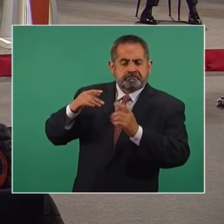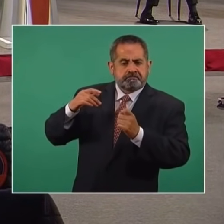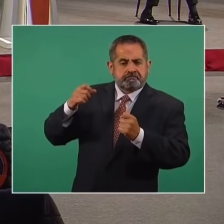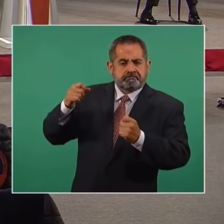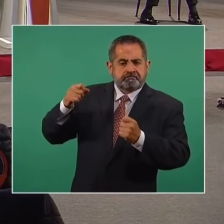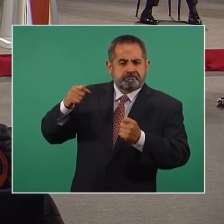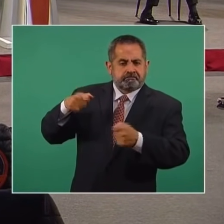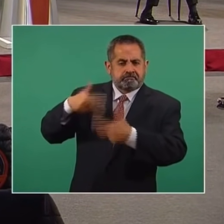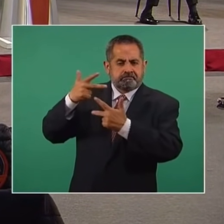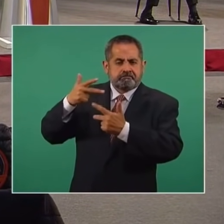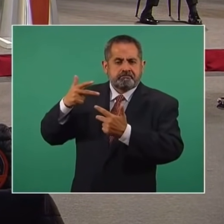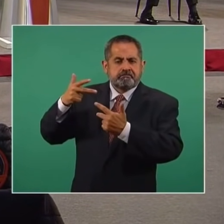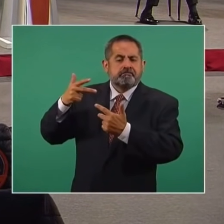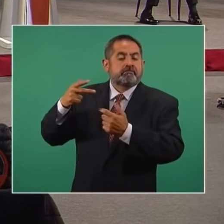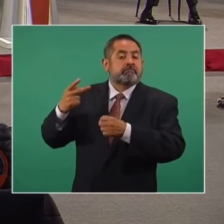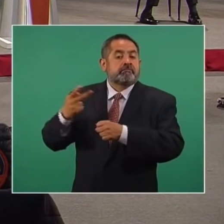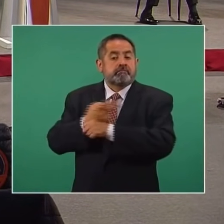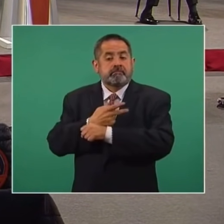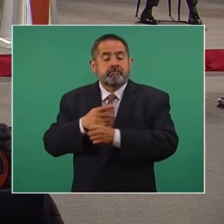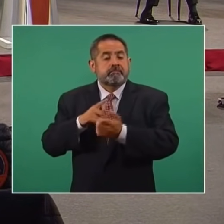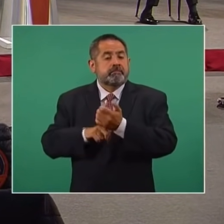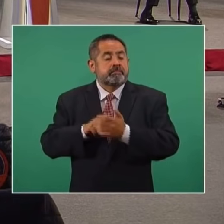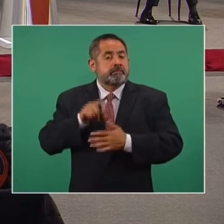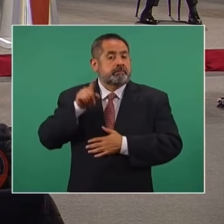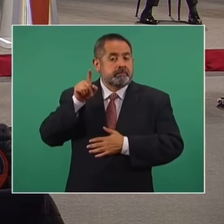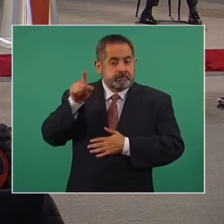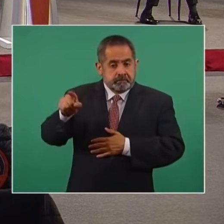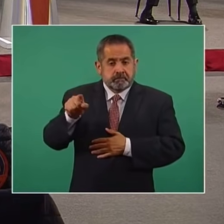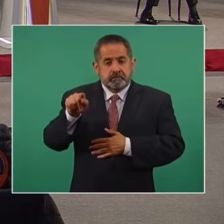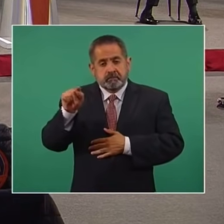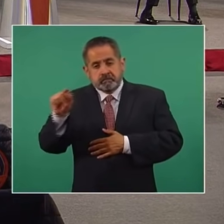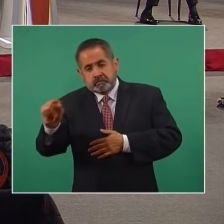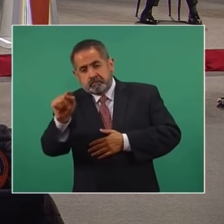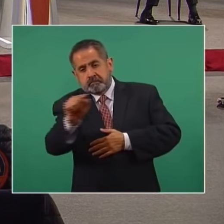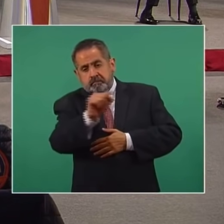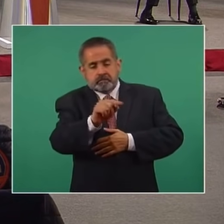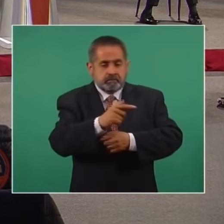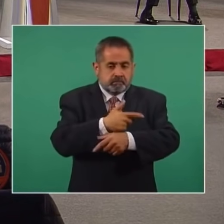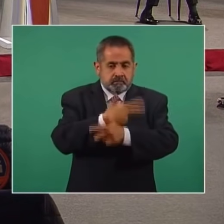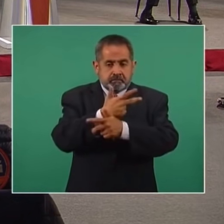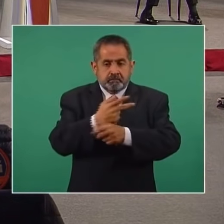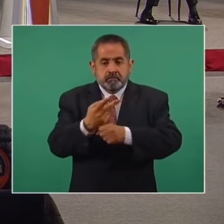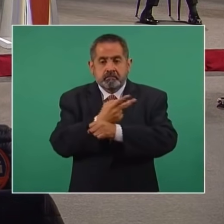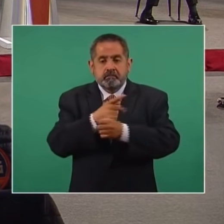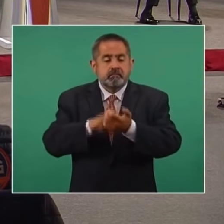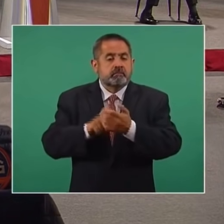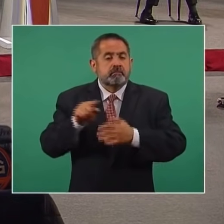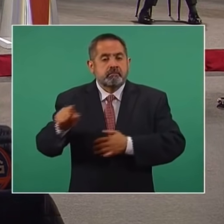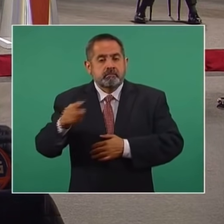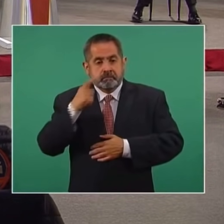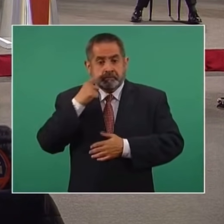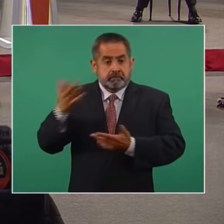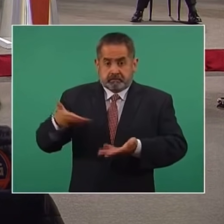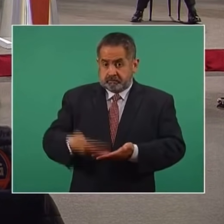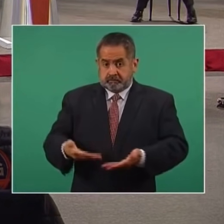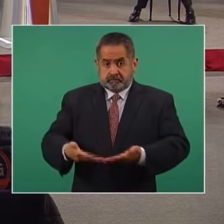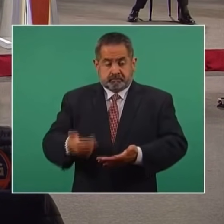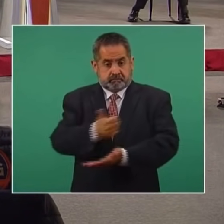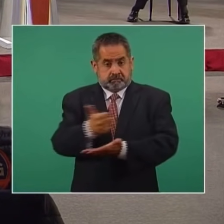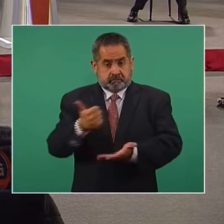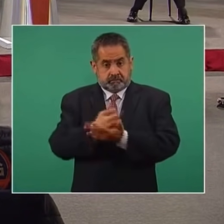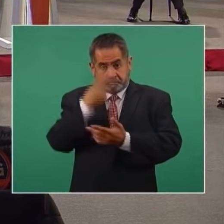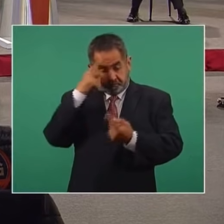se está iniciando en algunos estados. Ah, pues aquí en la Ciudad de